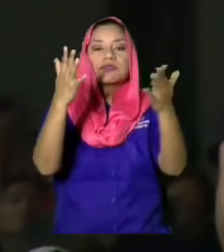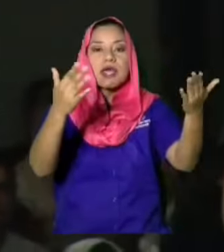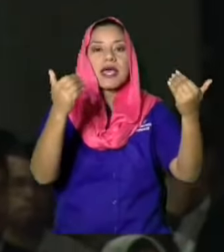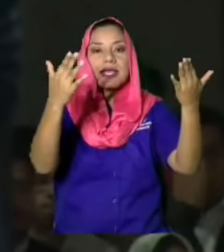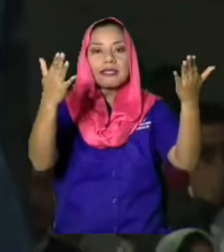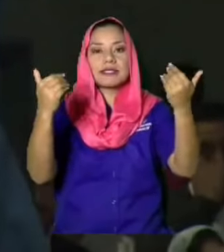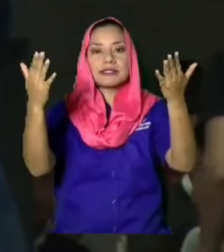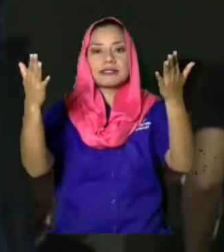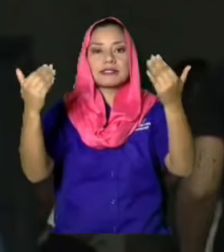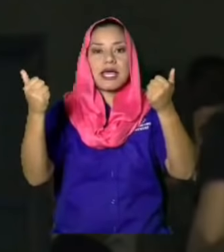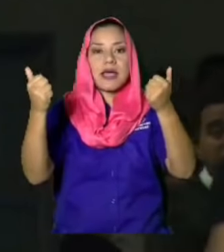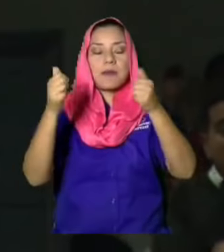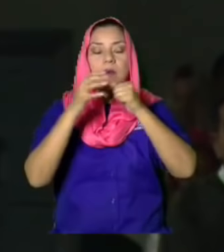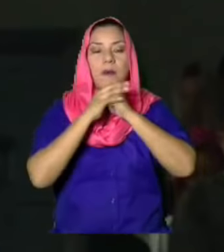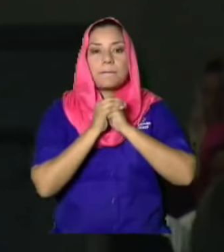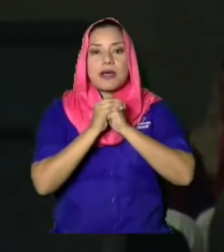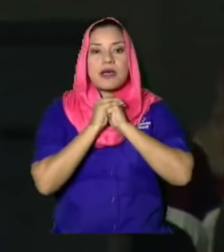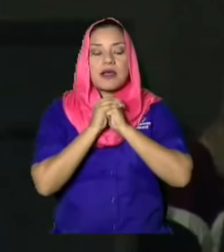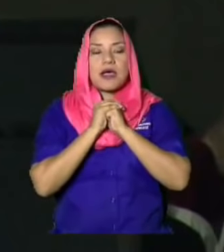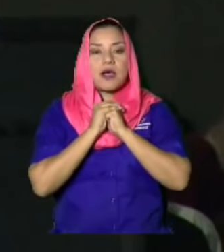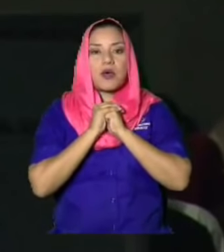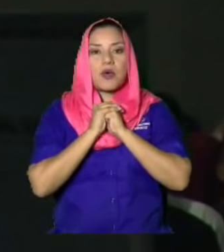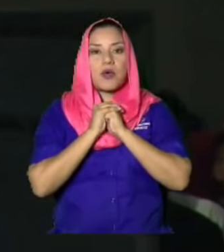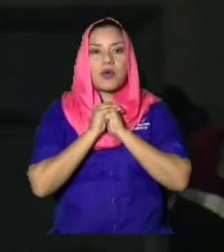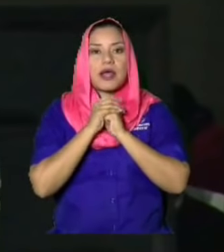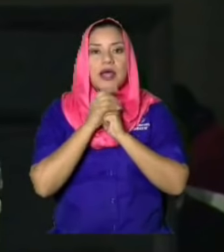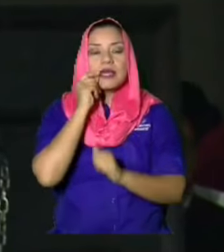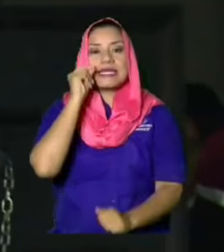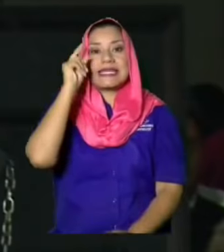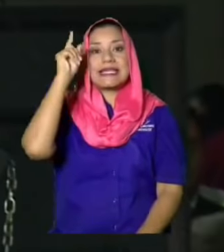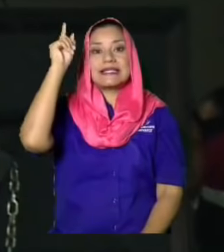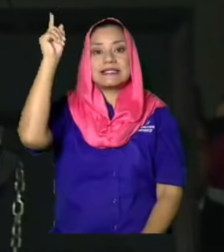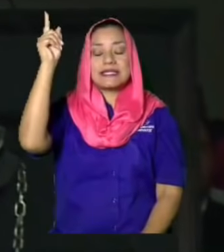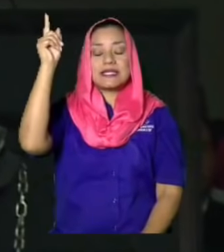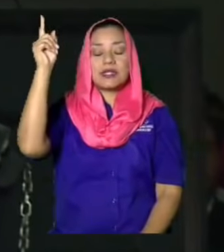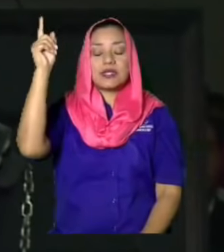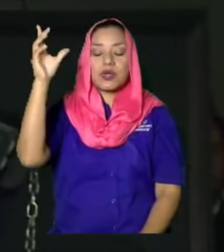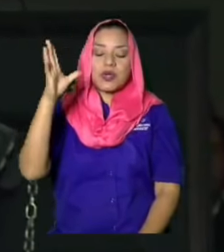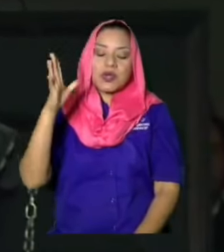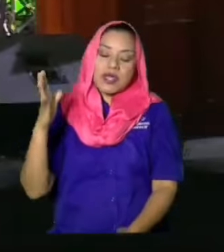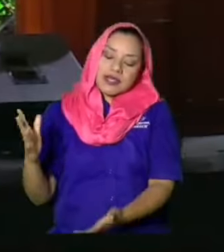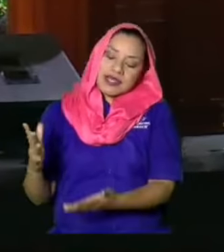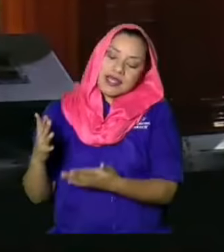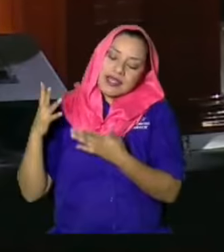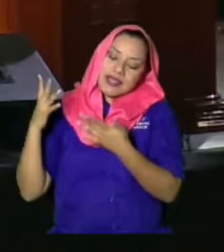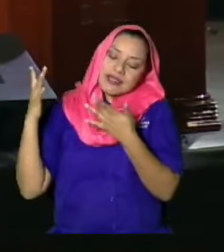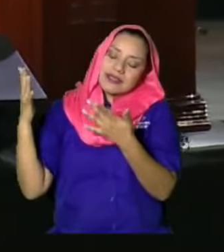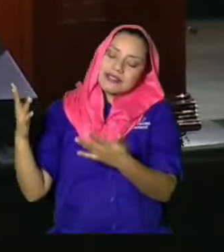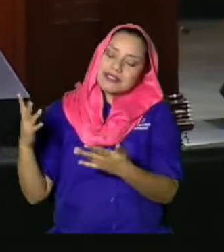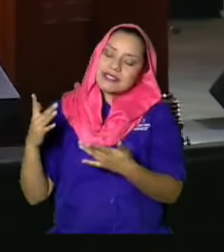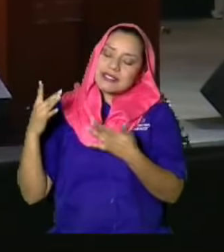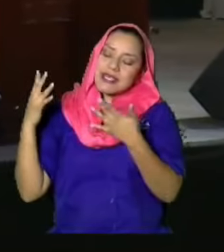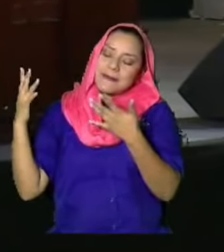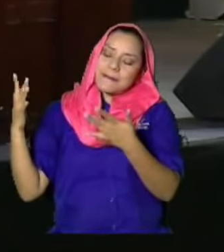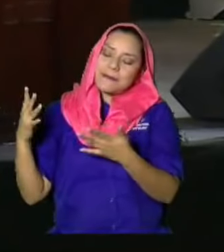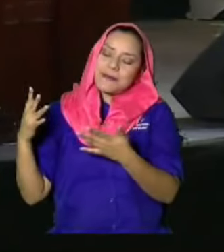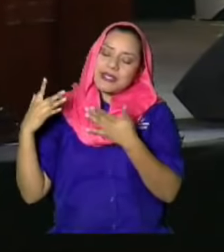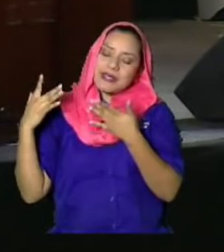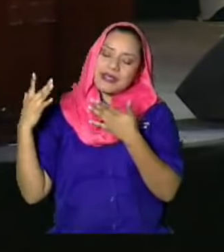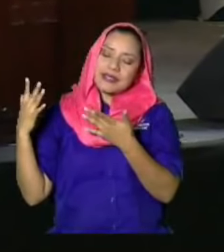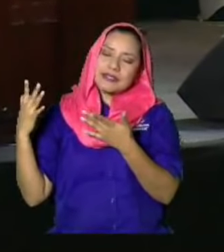aquí, está aquí. Y el Señor le dice: hay una esperanza, hay una esperanza, hay